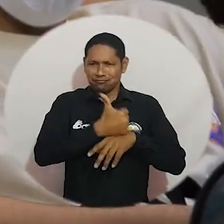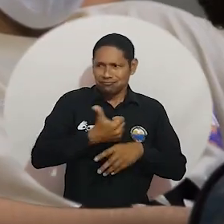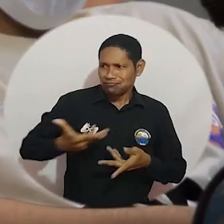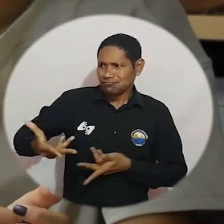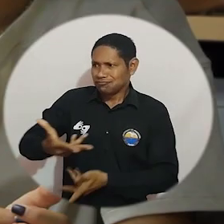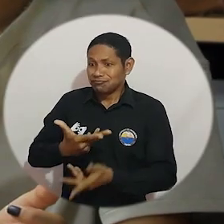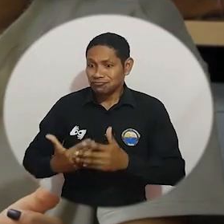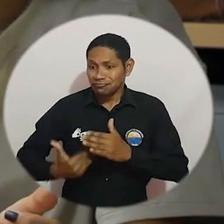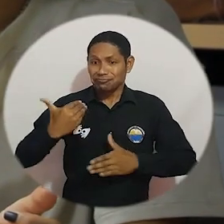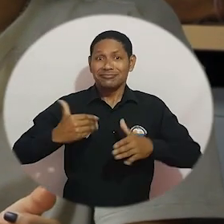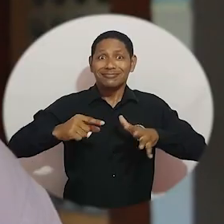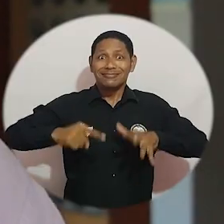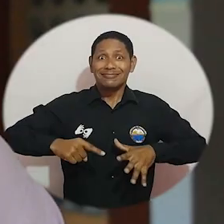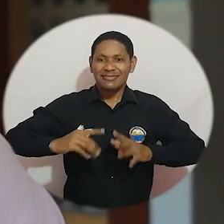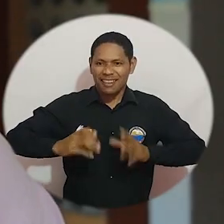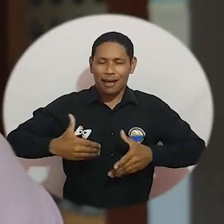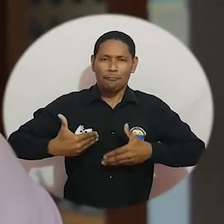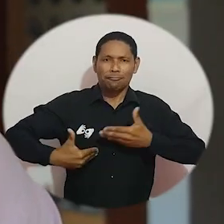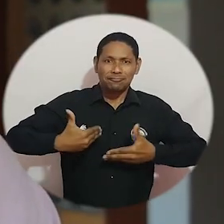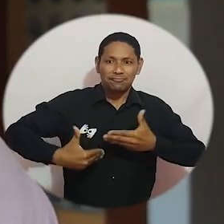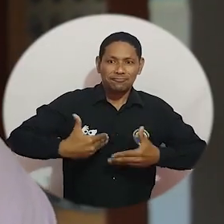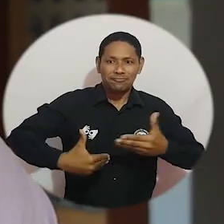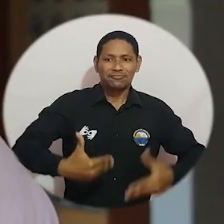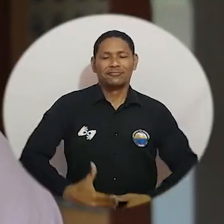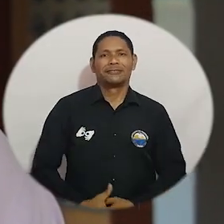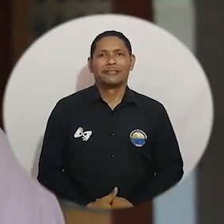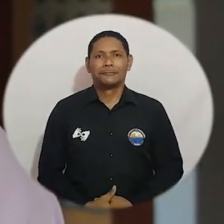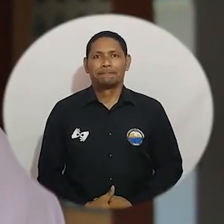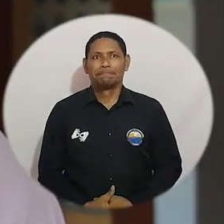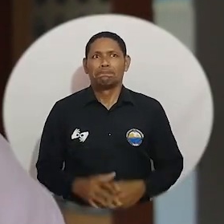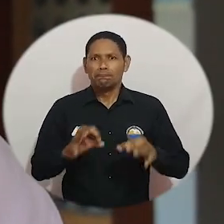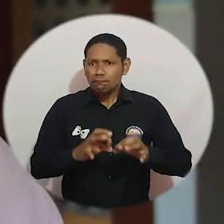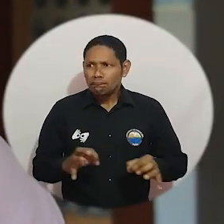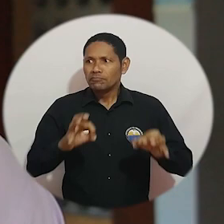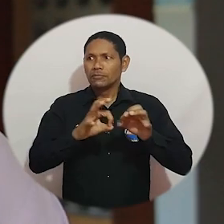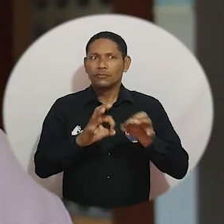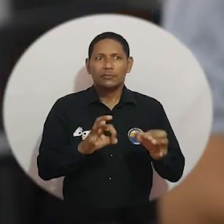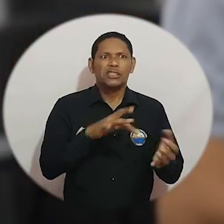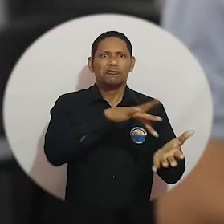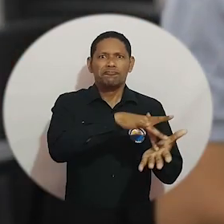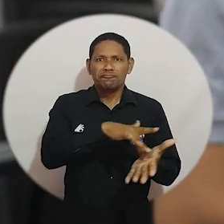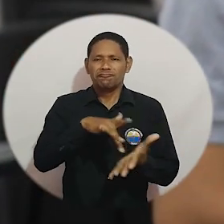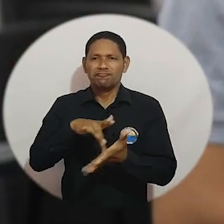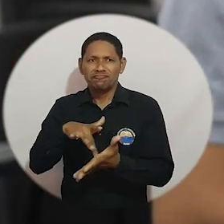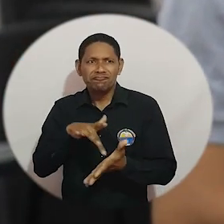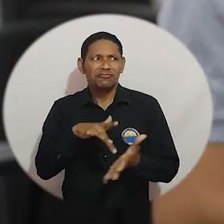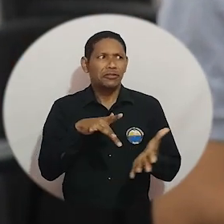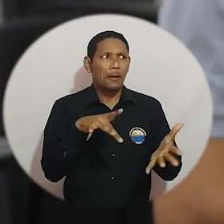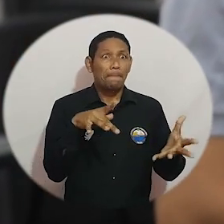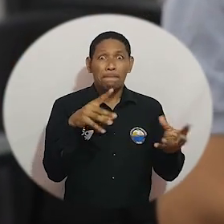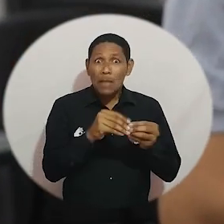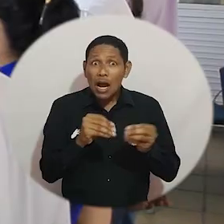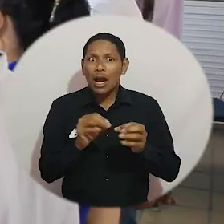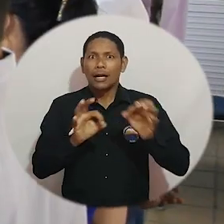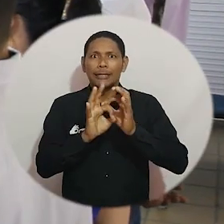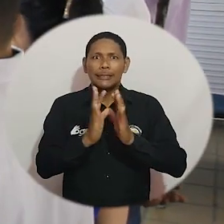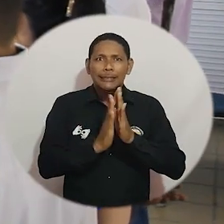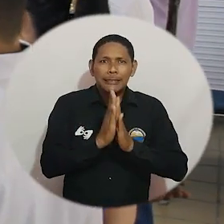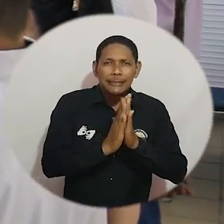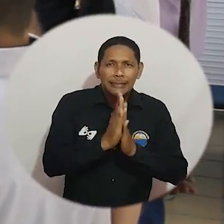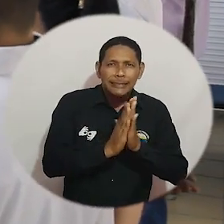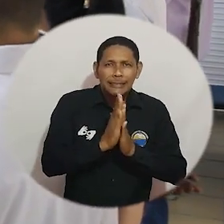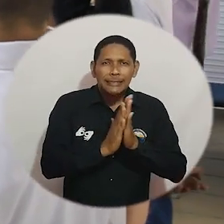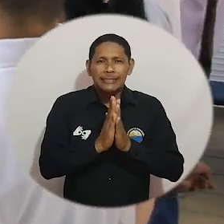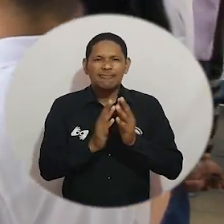a un nuevo semestre de clases. Porque hoy también inician ilusiones familiares, también tienen puestas muchas